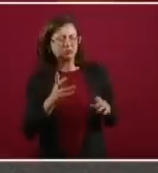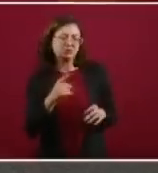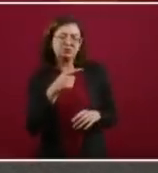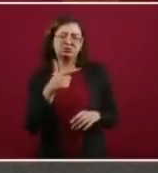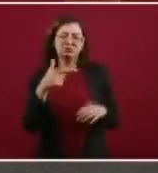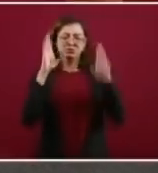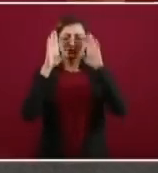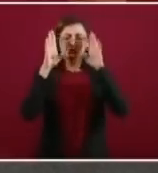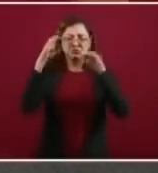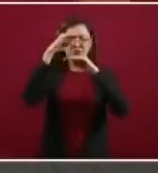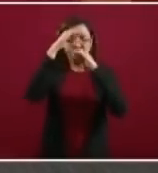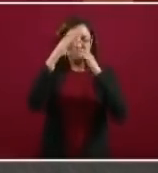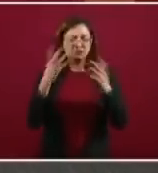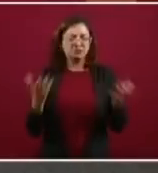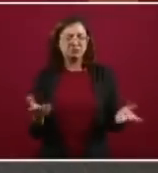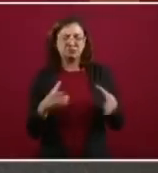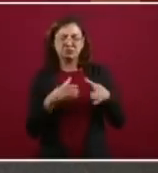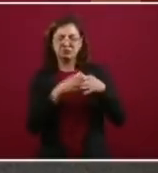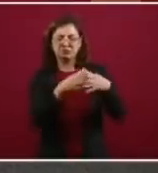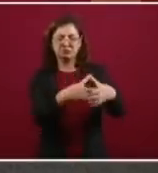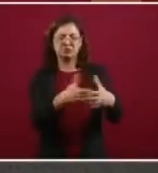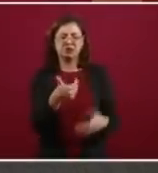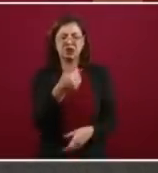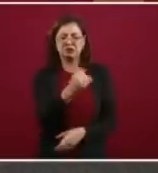Dicen anarquistas, no,